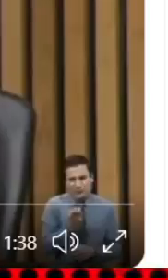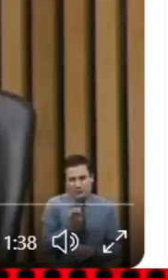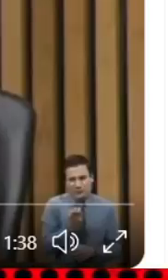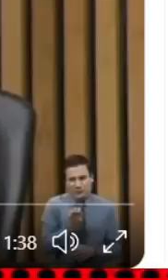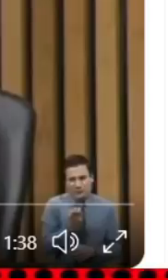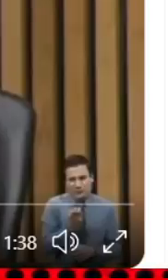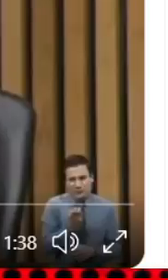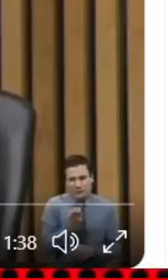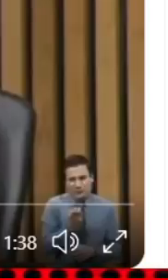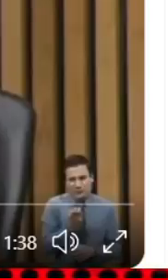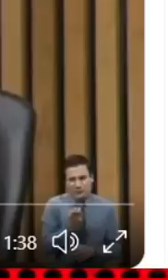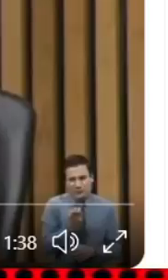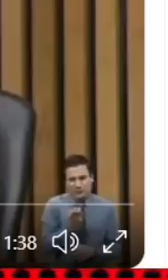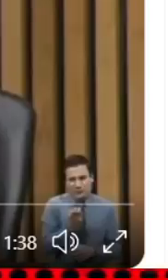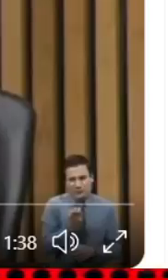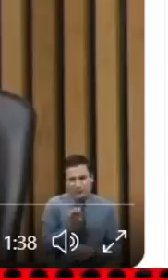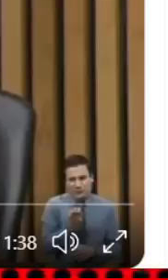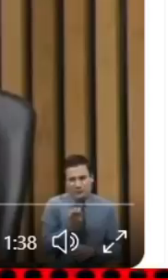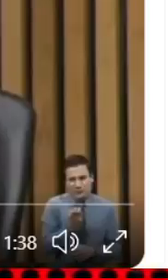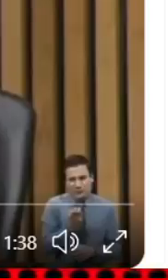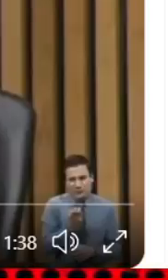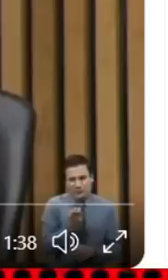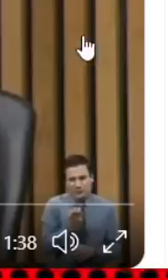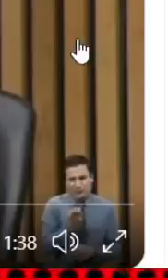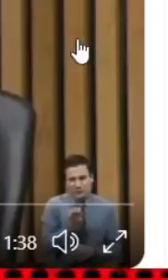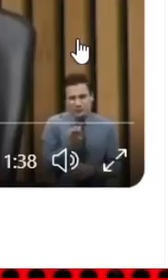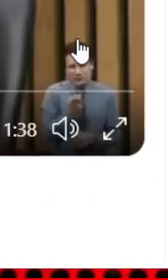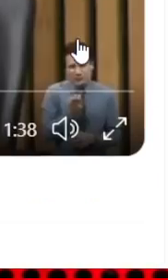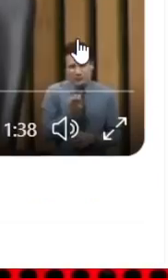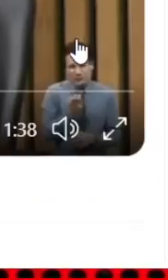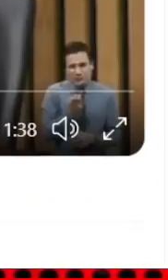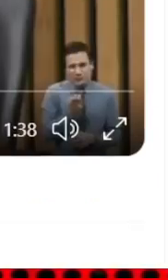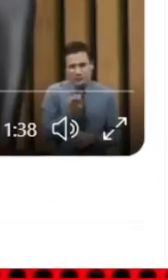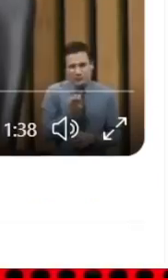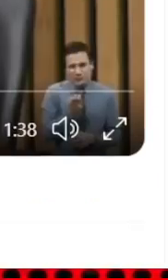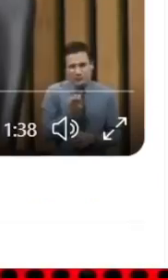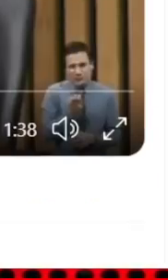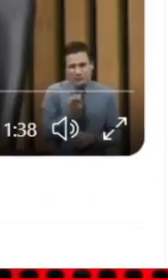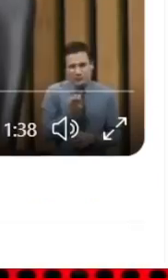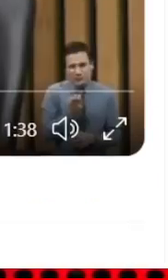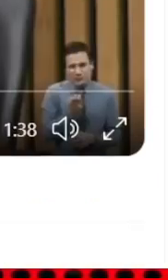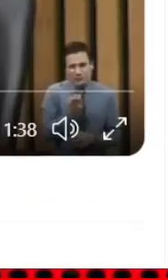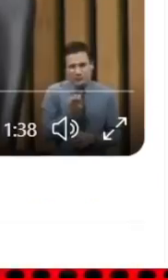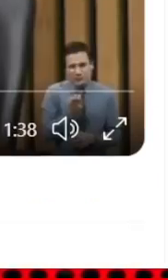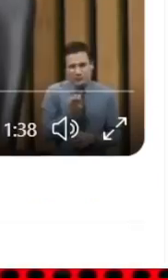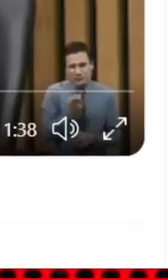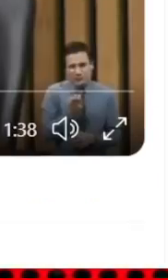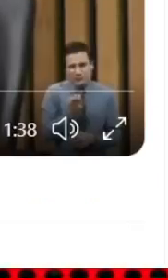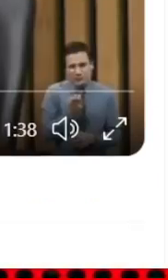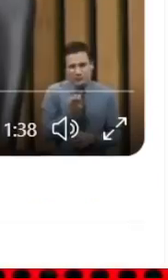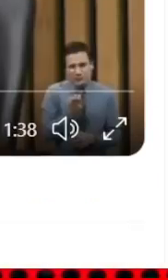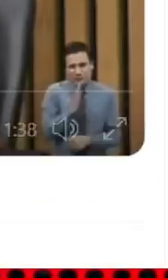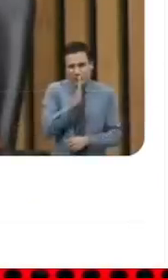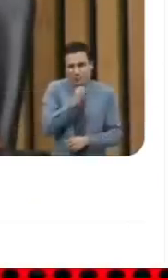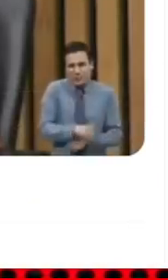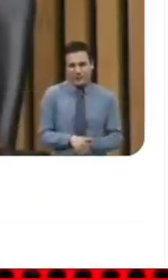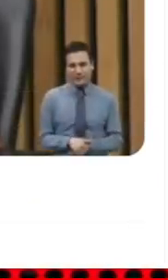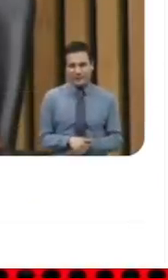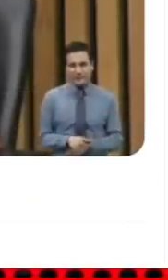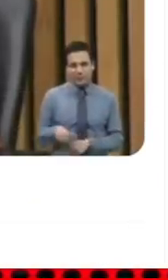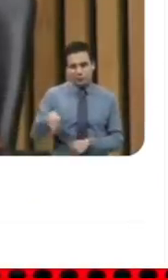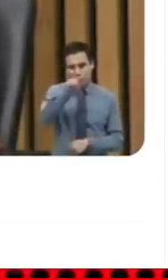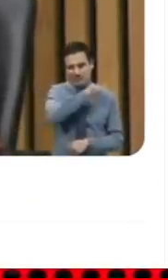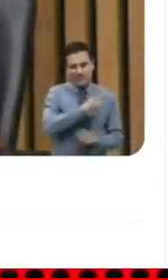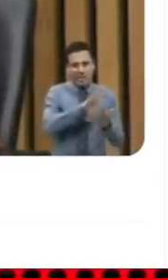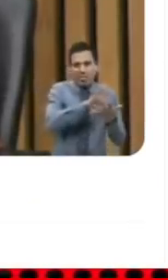bajo por gastos de propaganda esto fue lo que dijo vamos a escuchar que el